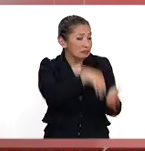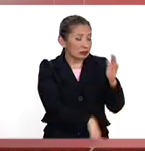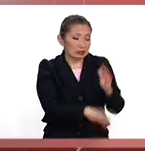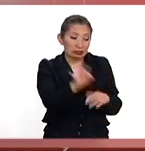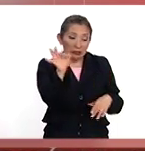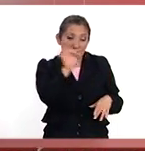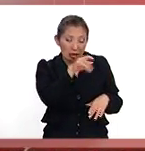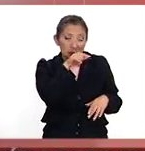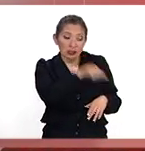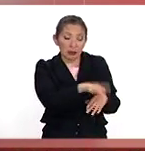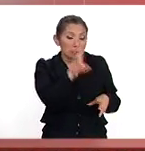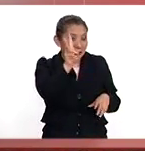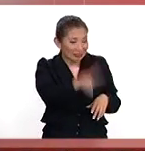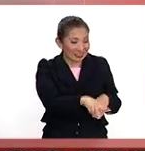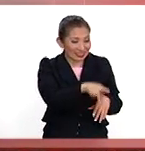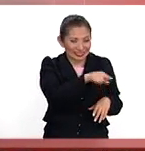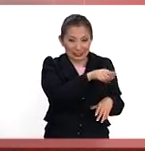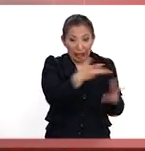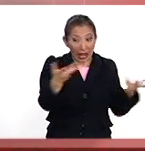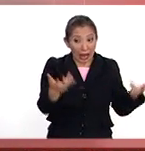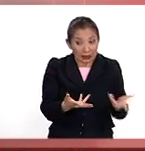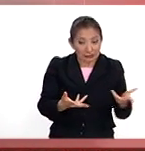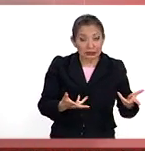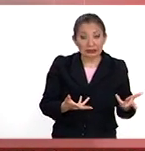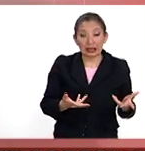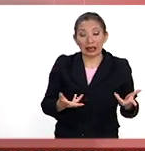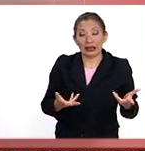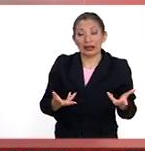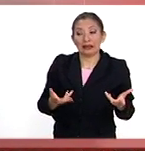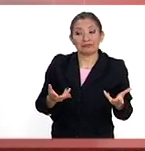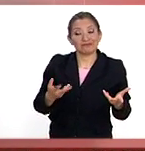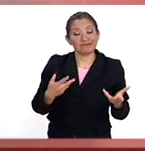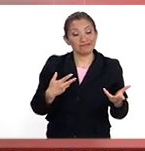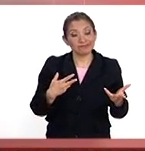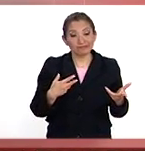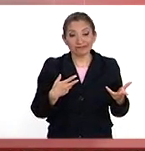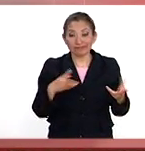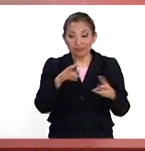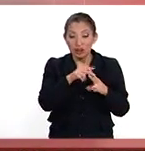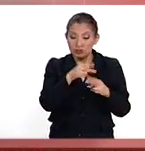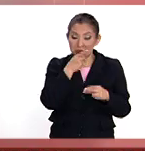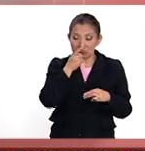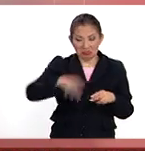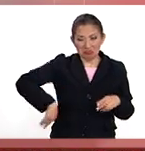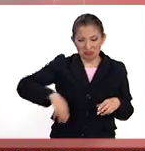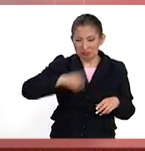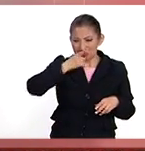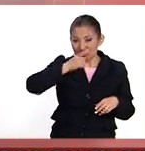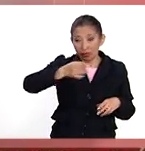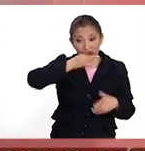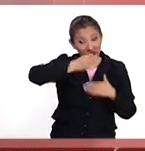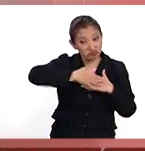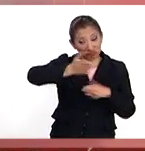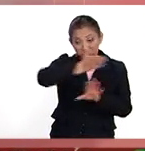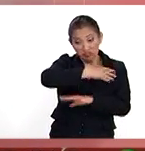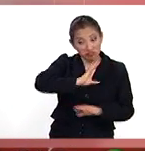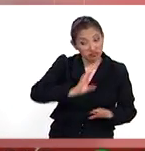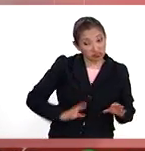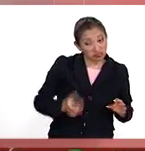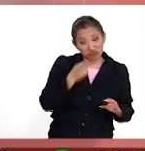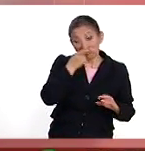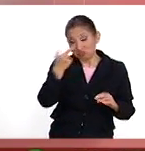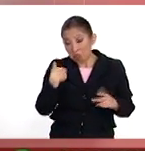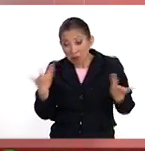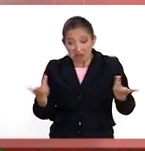caso de que realmente se llevaran a cabo cosas como las que amenazó durante su